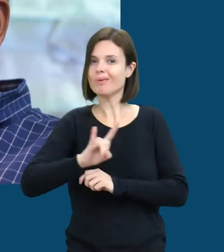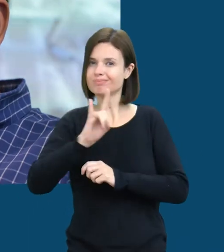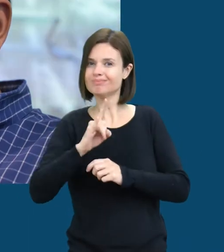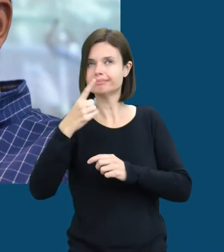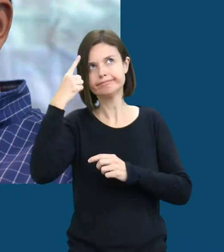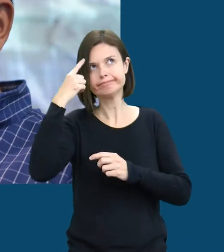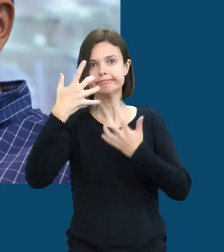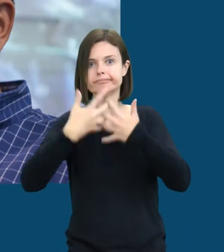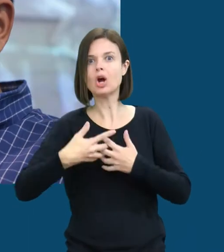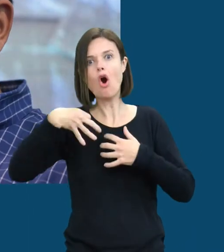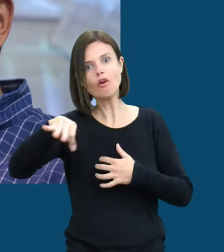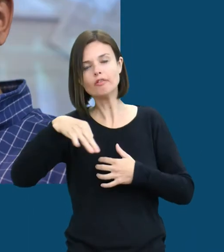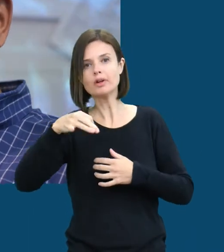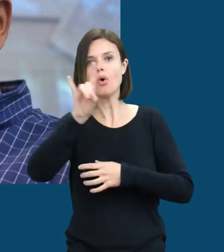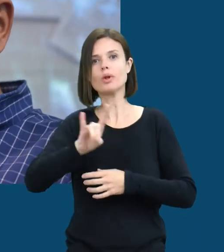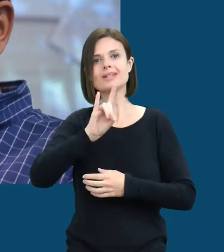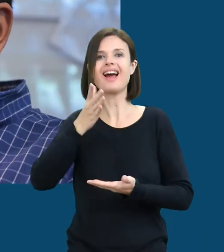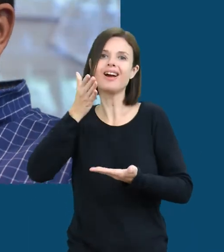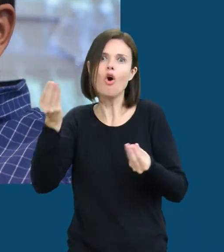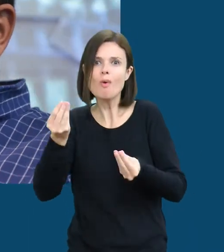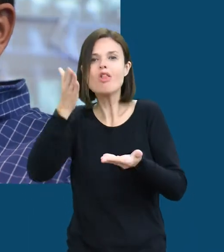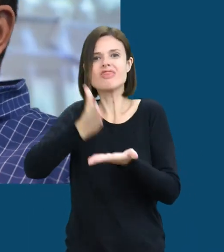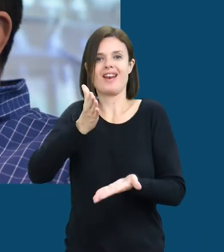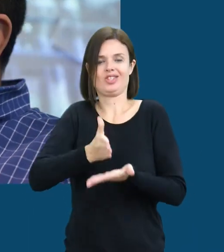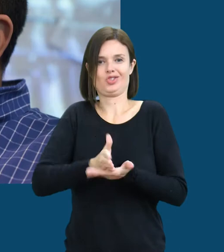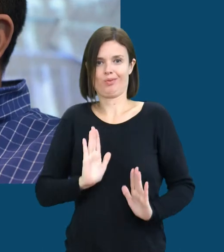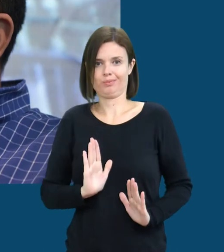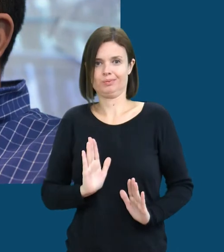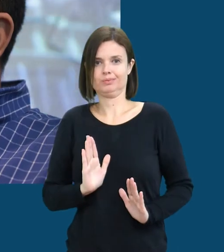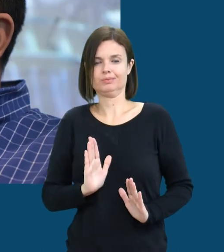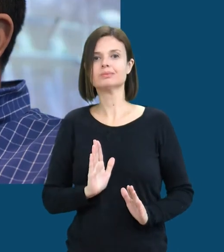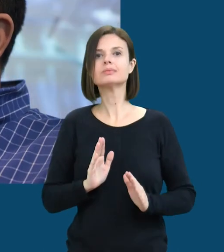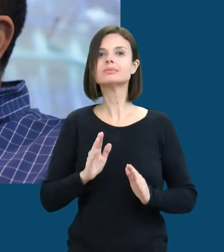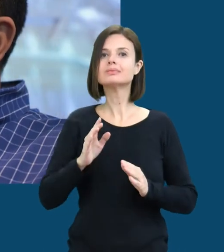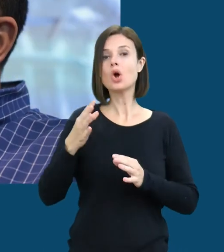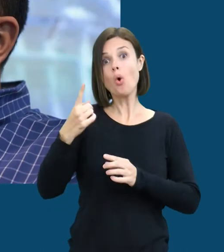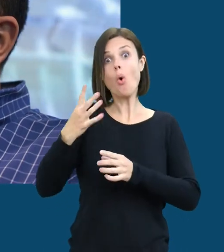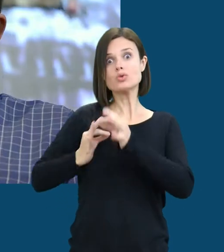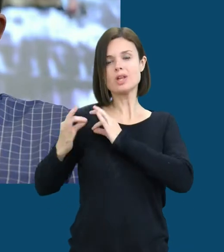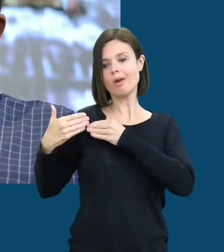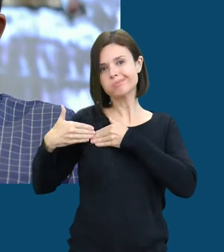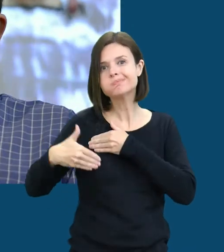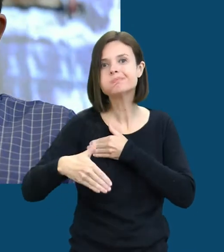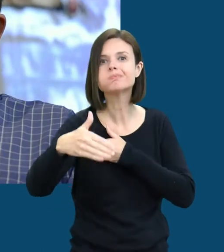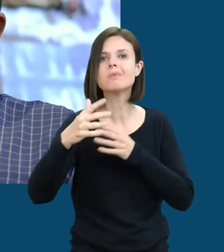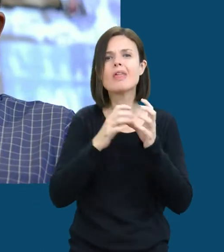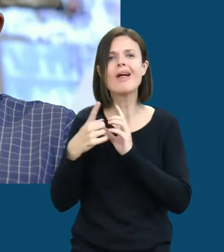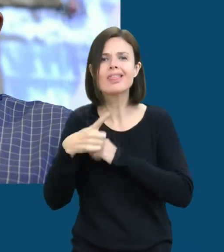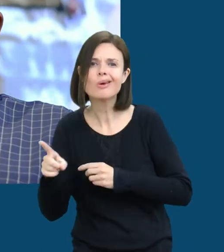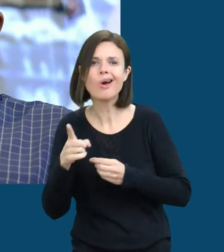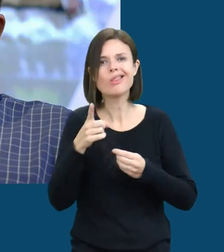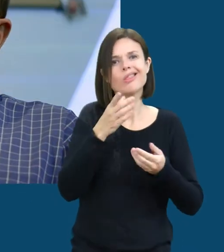debemos pensar la universidad como un derecho. Me parece que un siglo más tarde el debate no está tanto entre si es un derecho o